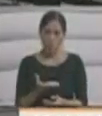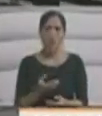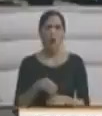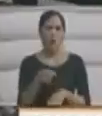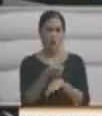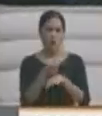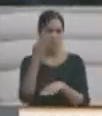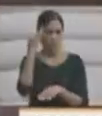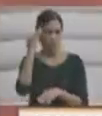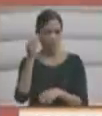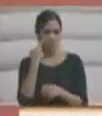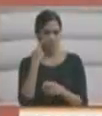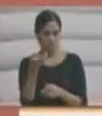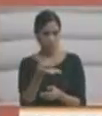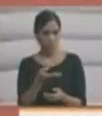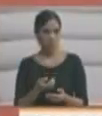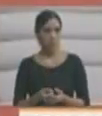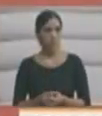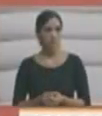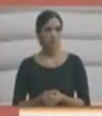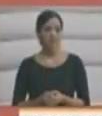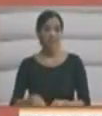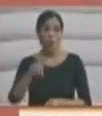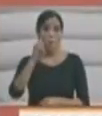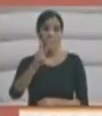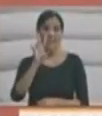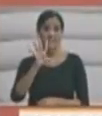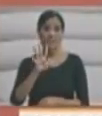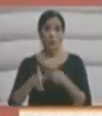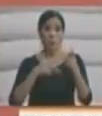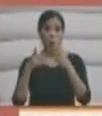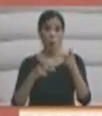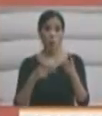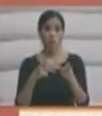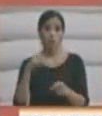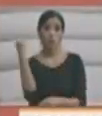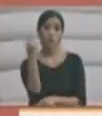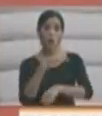esto. De los 25 rubros, solo la carne